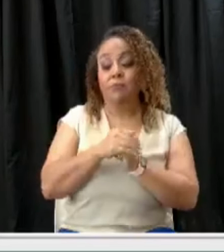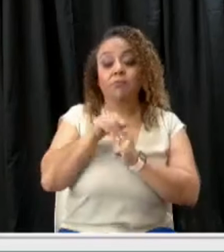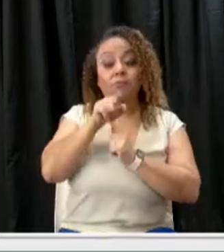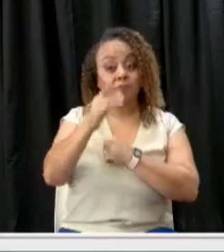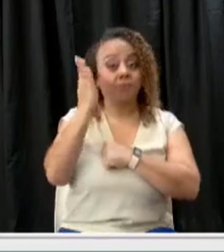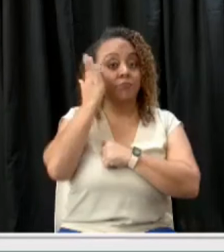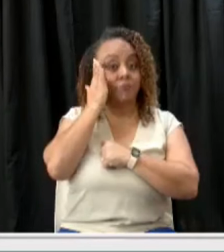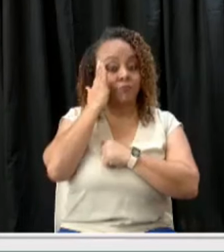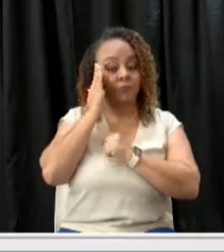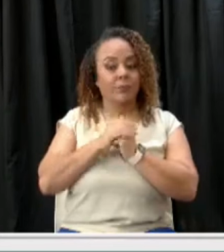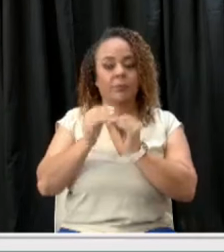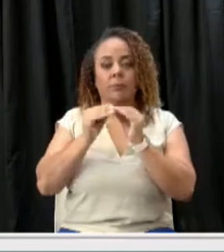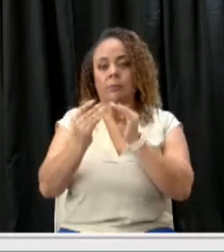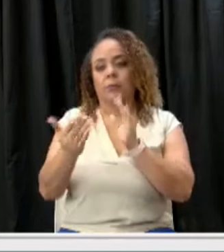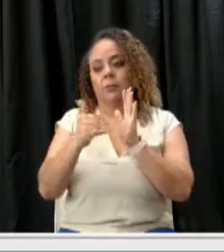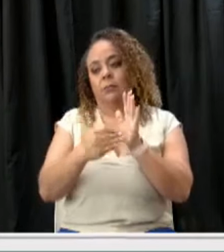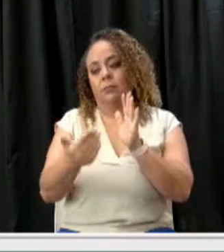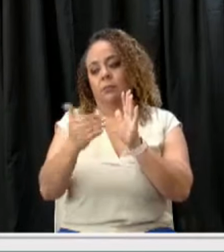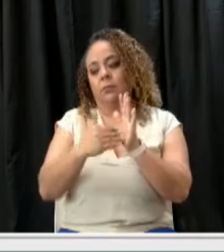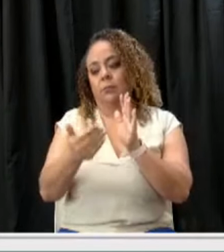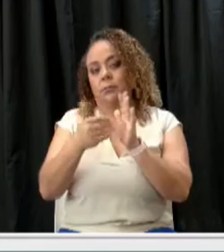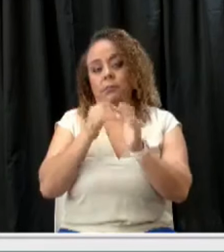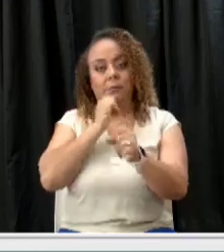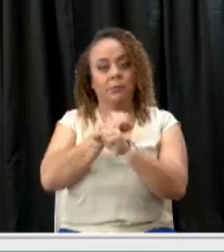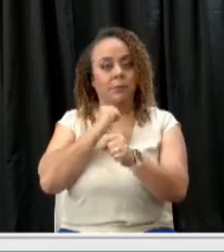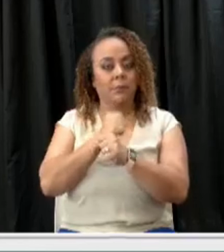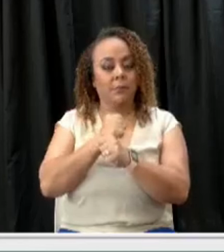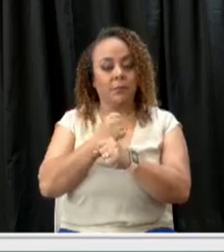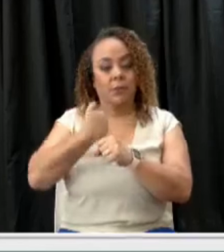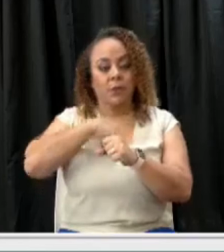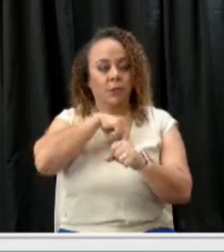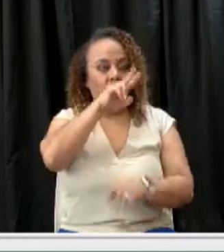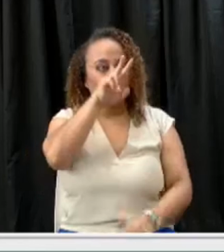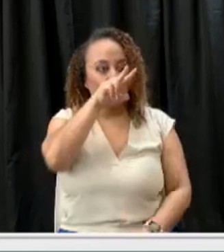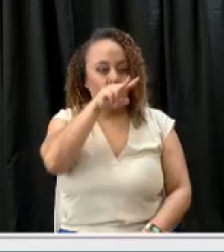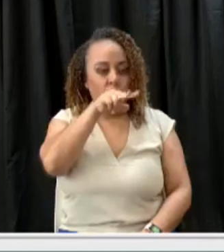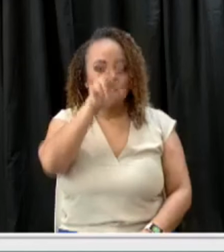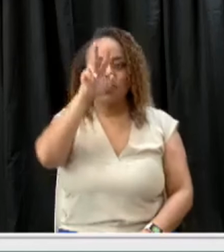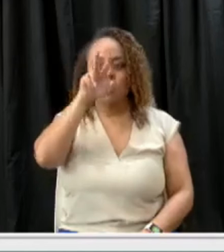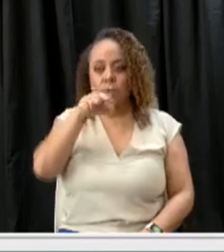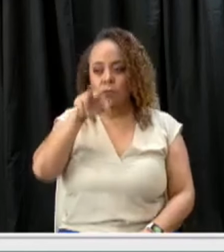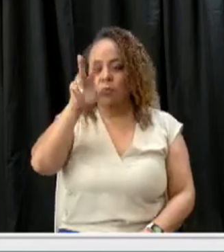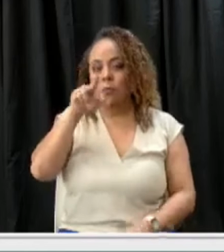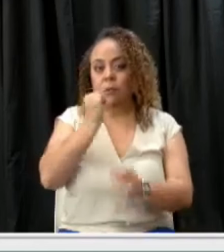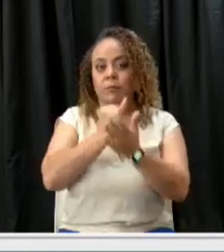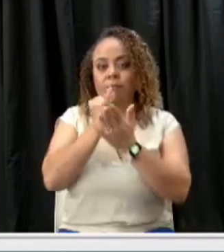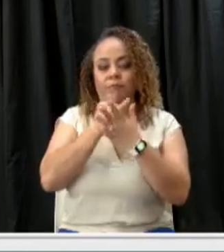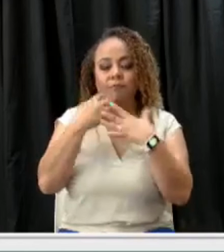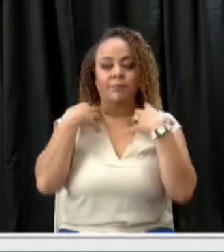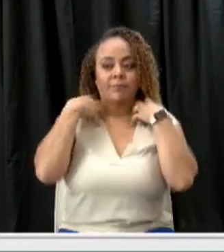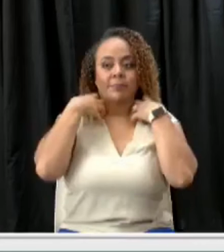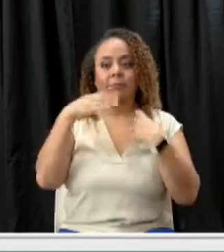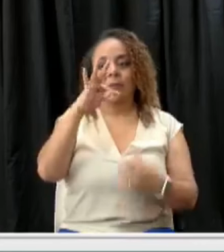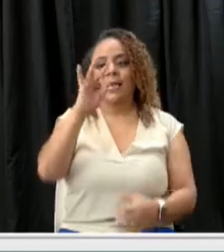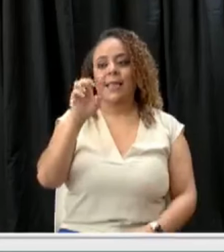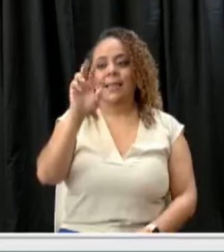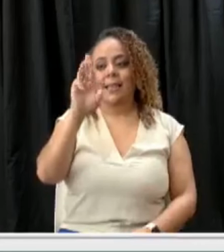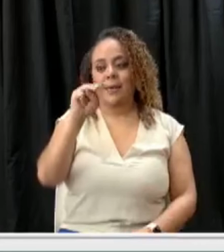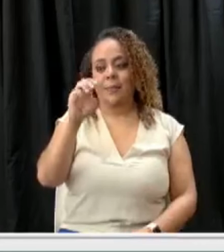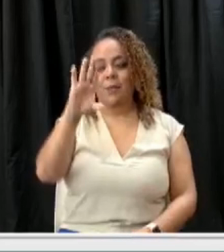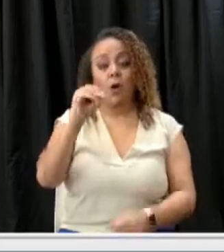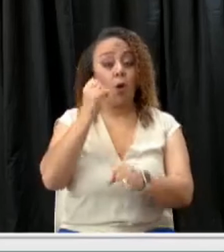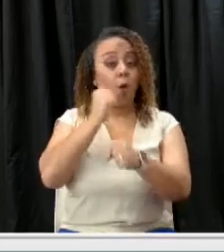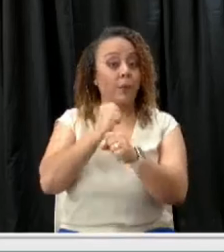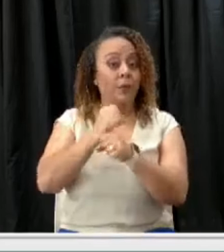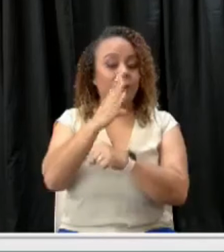cuenta que la más repetida en ocupacional, si revisamos todas estas investigaciones, es el estrés térmico ocupacional, y